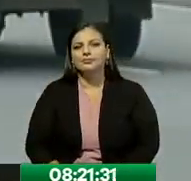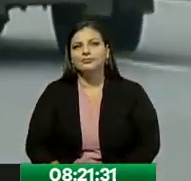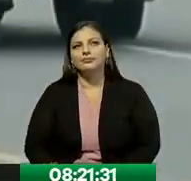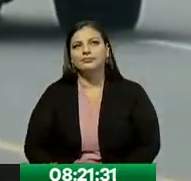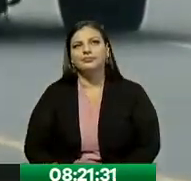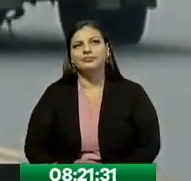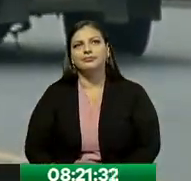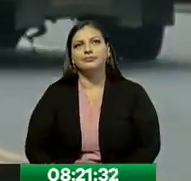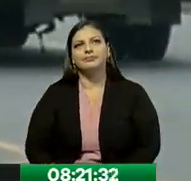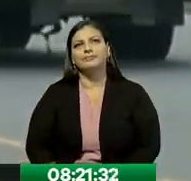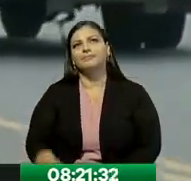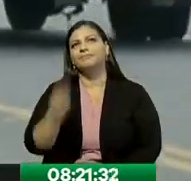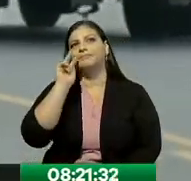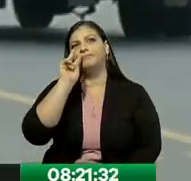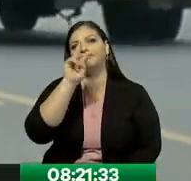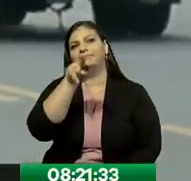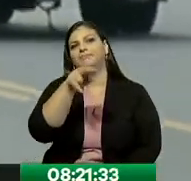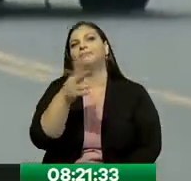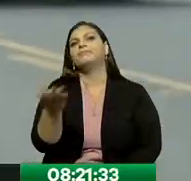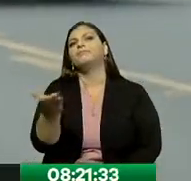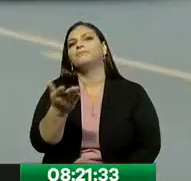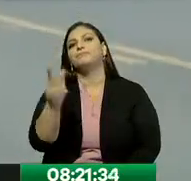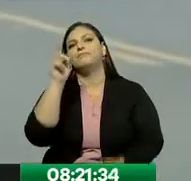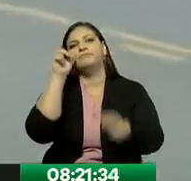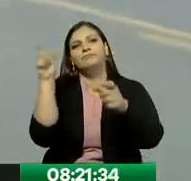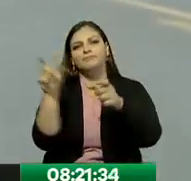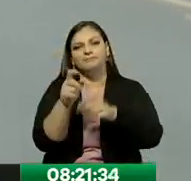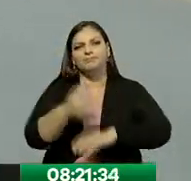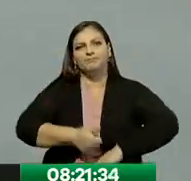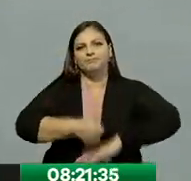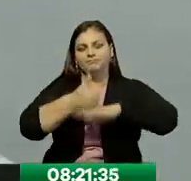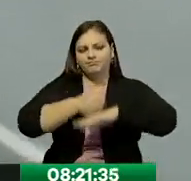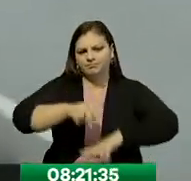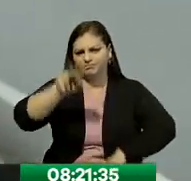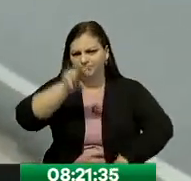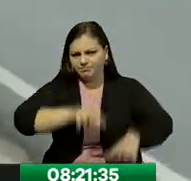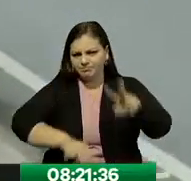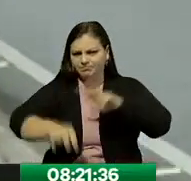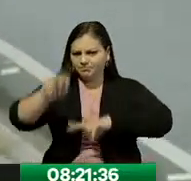fiscalía para el procedimiento de ley. Informó Jorge Escobar.